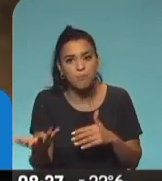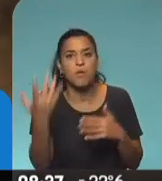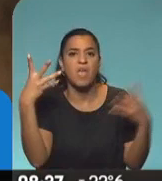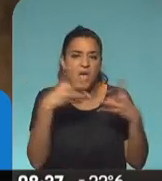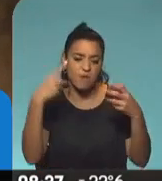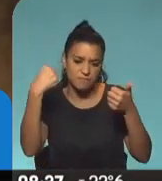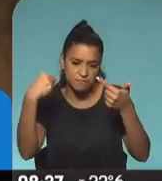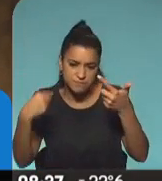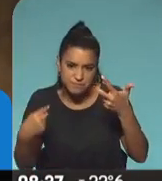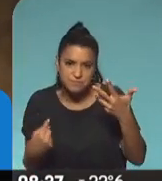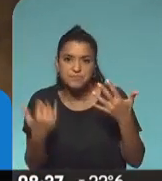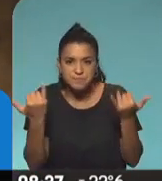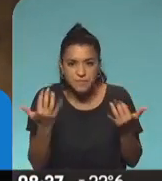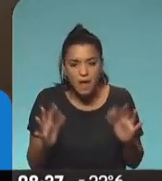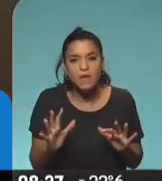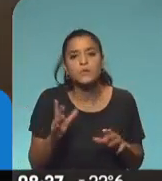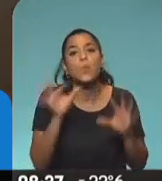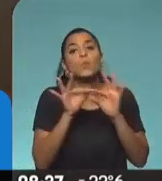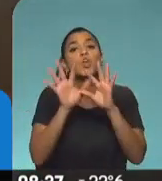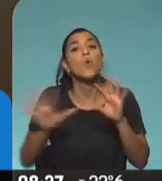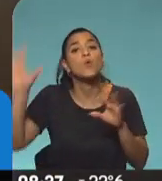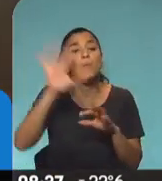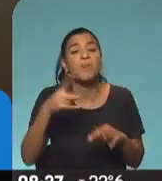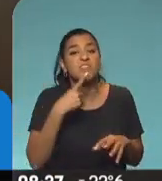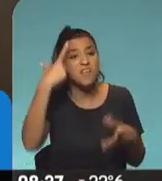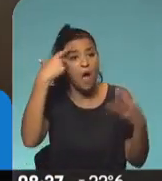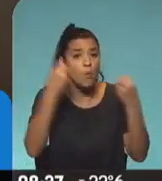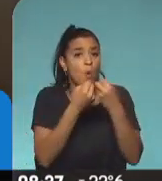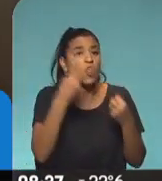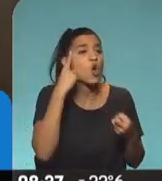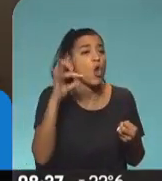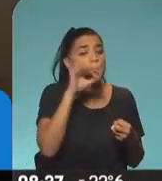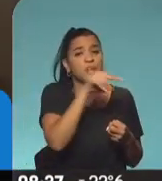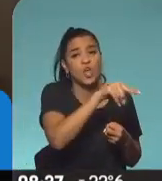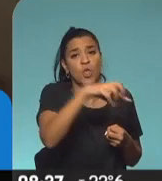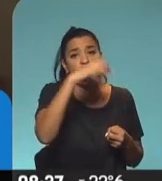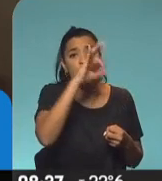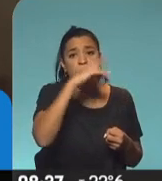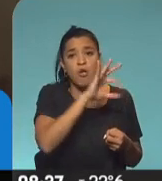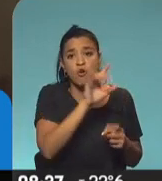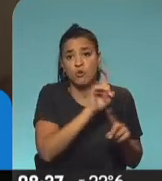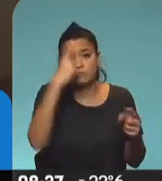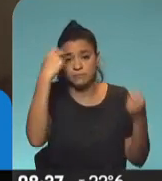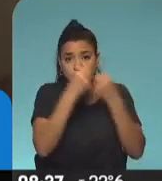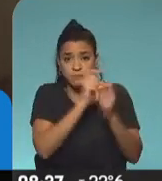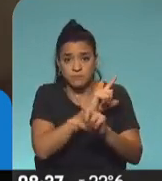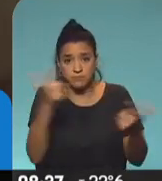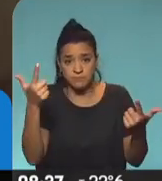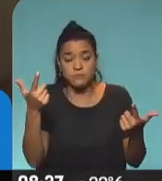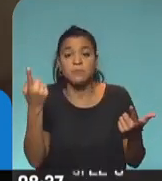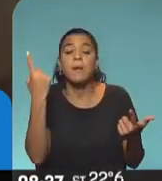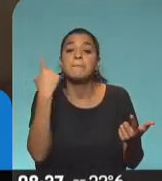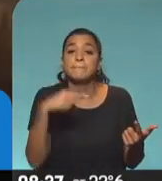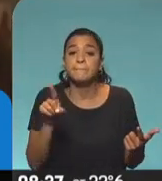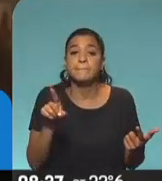guerras que debieron atravesar. La Unión Europea dice que no coincide con la opinión de Estados Unidos,